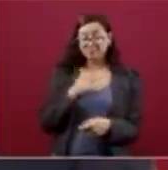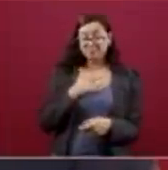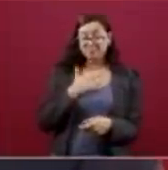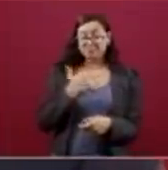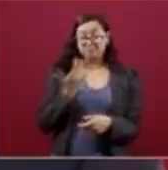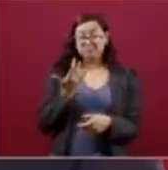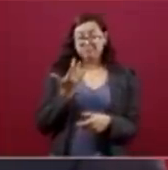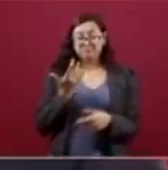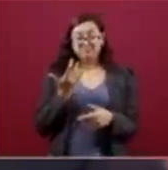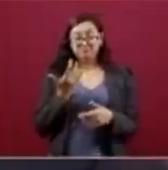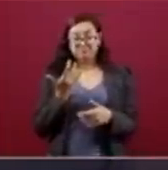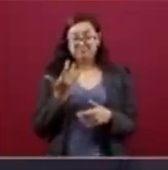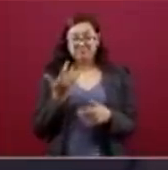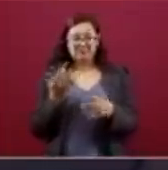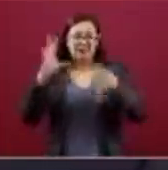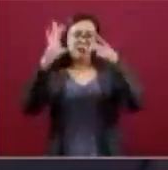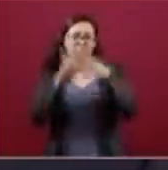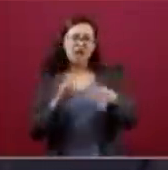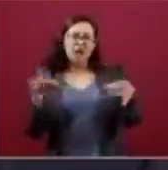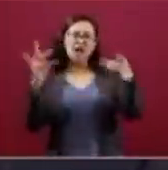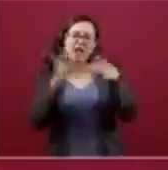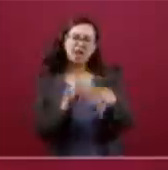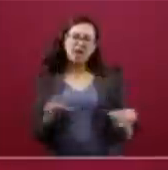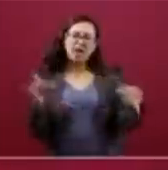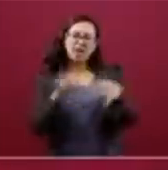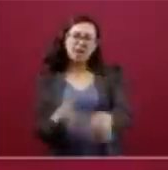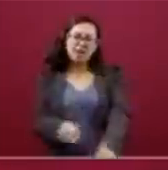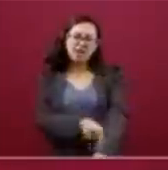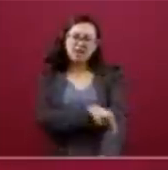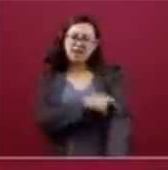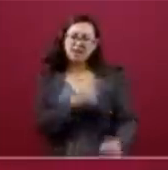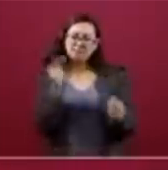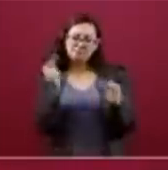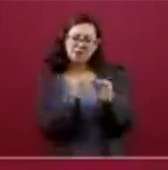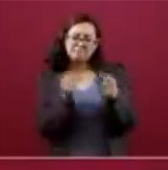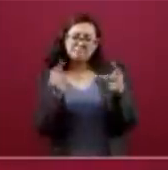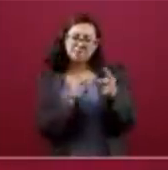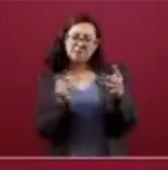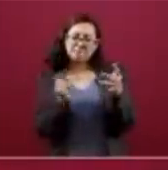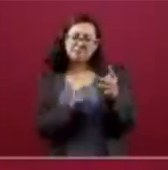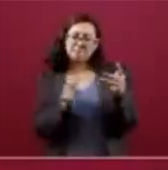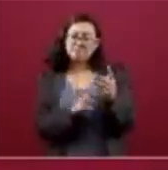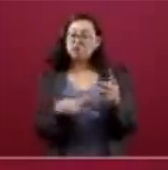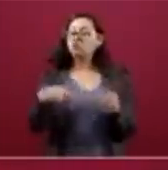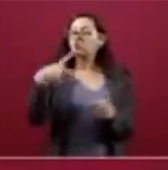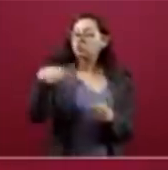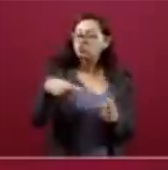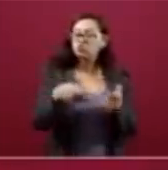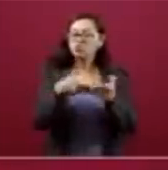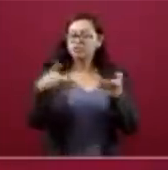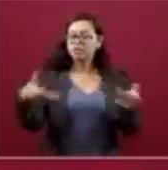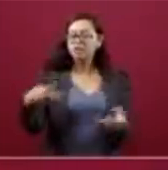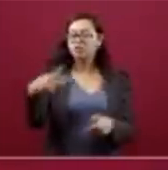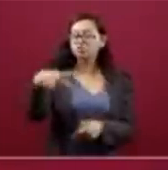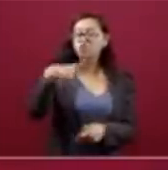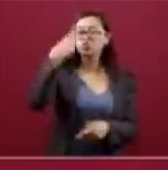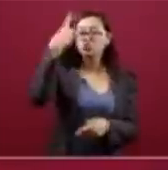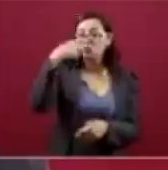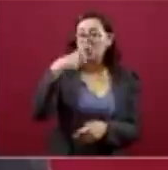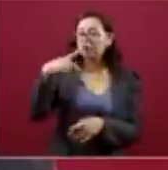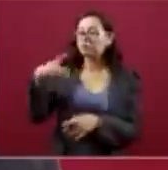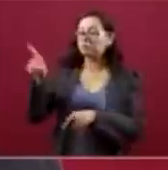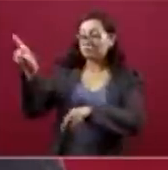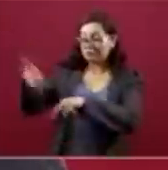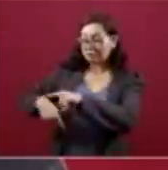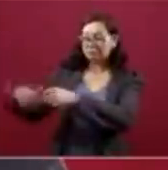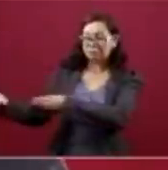a pesar de todos los argumentos de que se le tenía que devolver las tierras a las compañías, que considerara